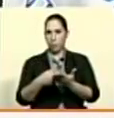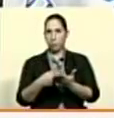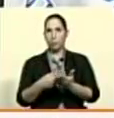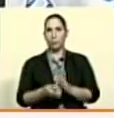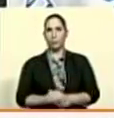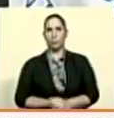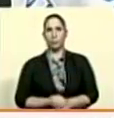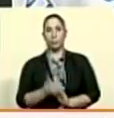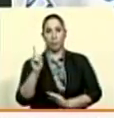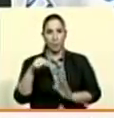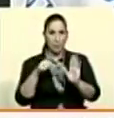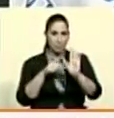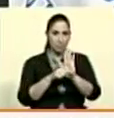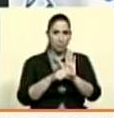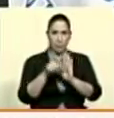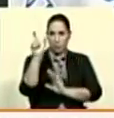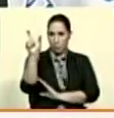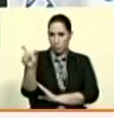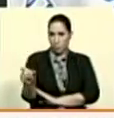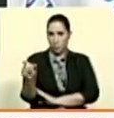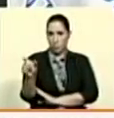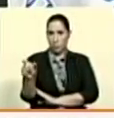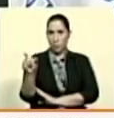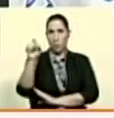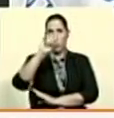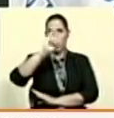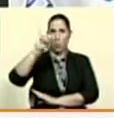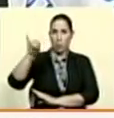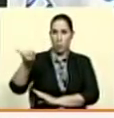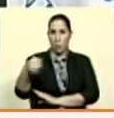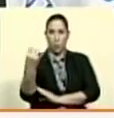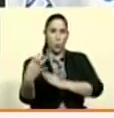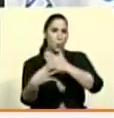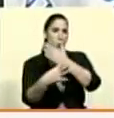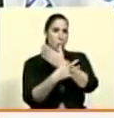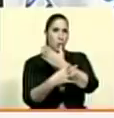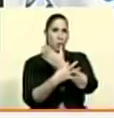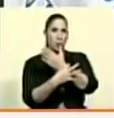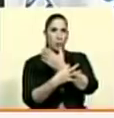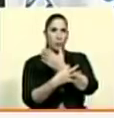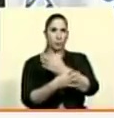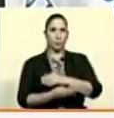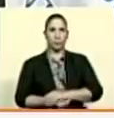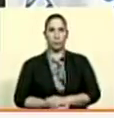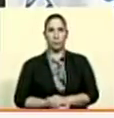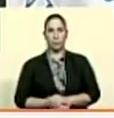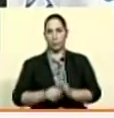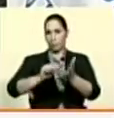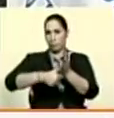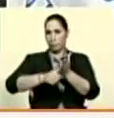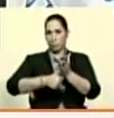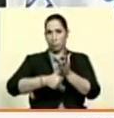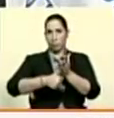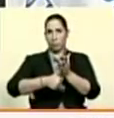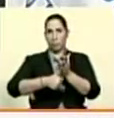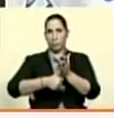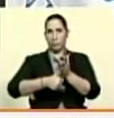Considerando que el ciudadano Juan Gerardo Antonio Guaidó Márquez, titular de la cédula de identidad